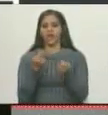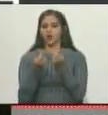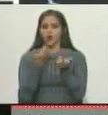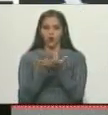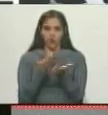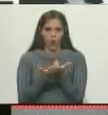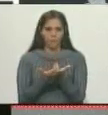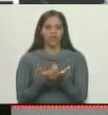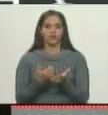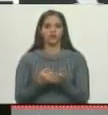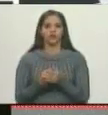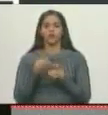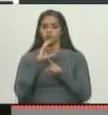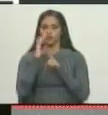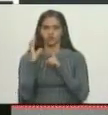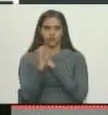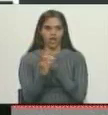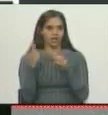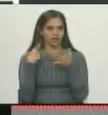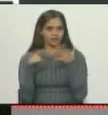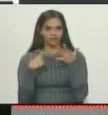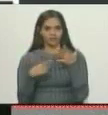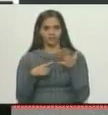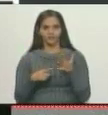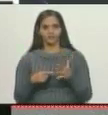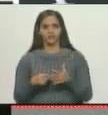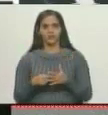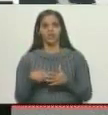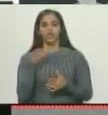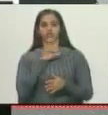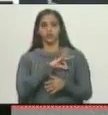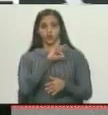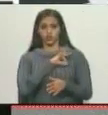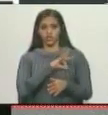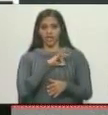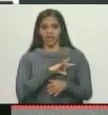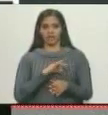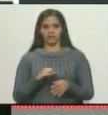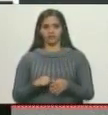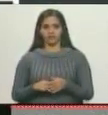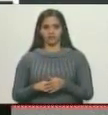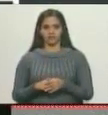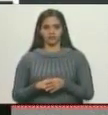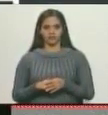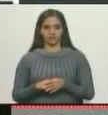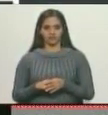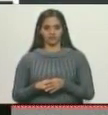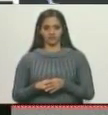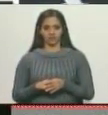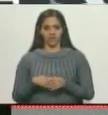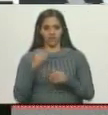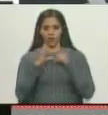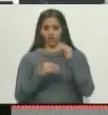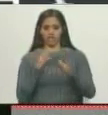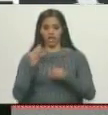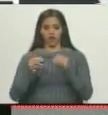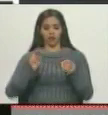carácter cultural, etcétera, social. Y los diálogos de